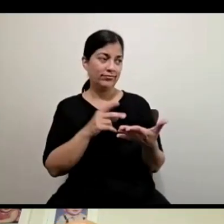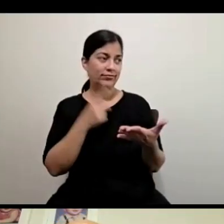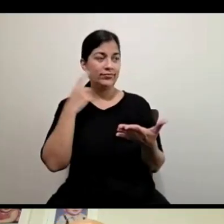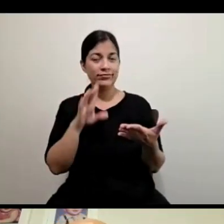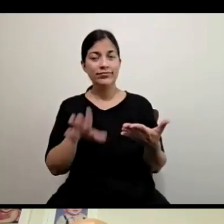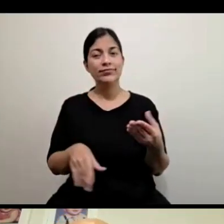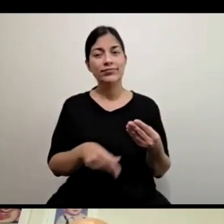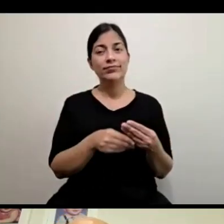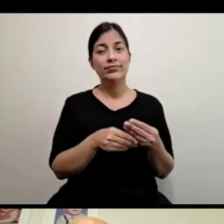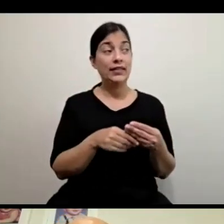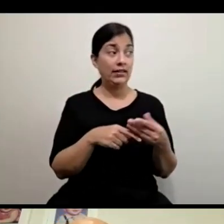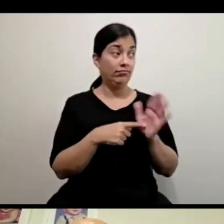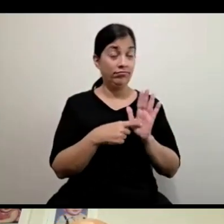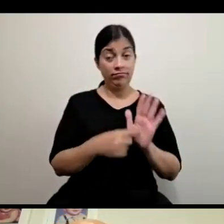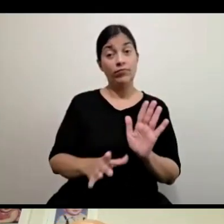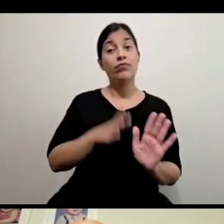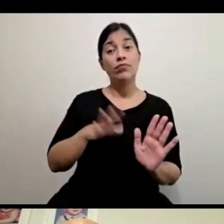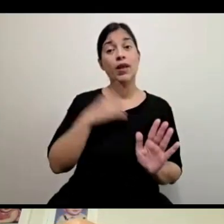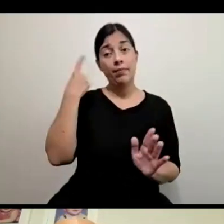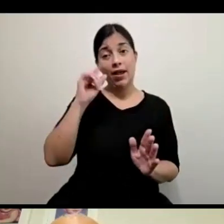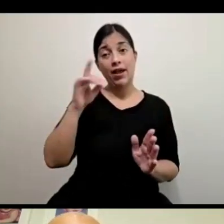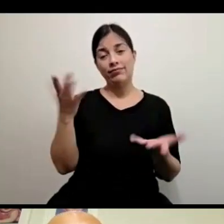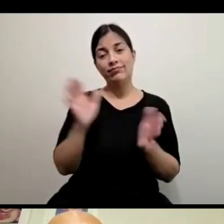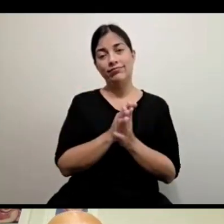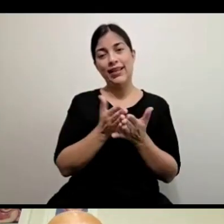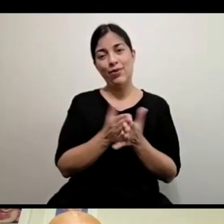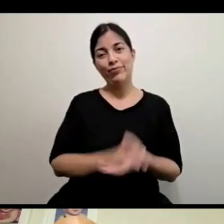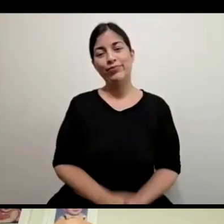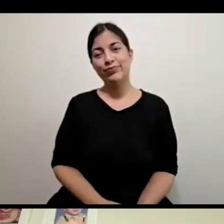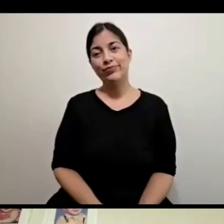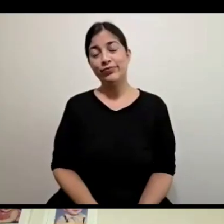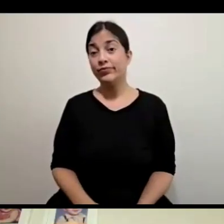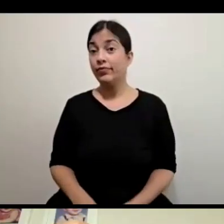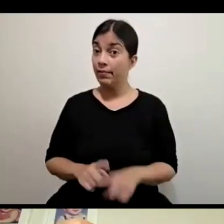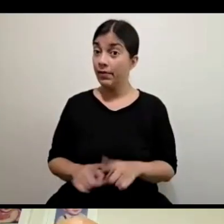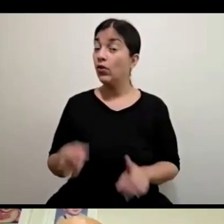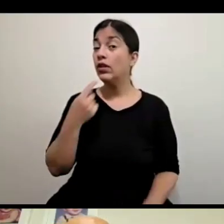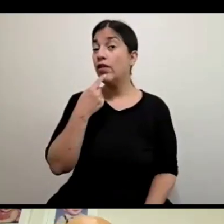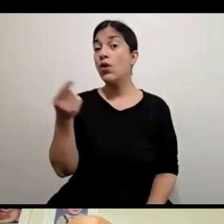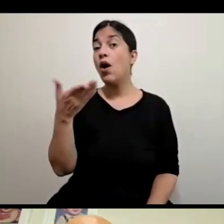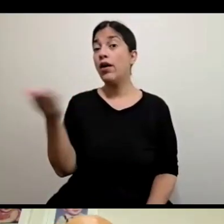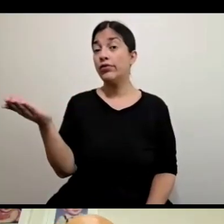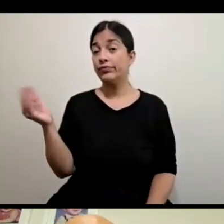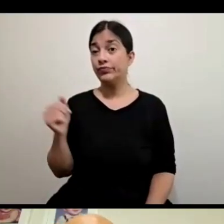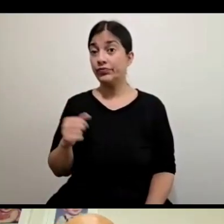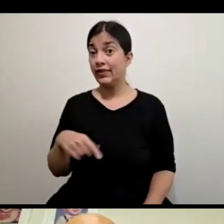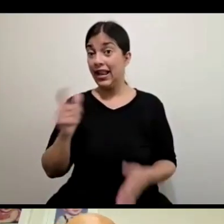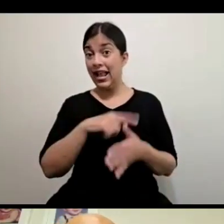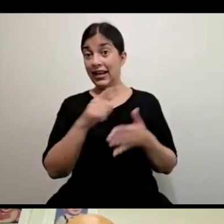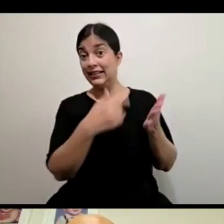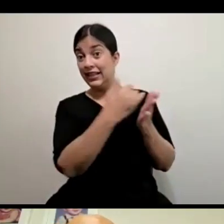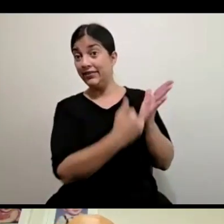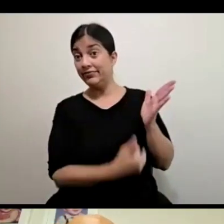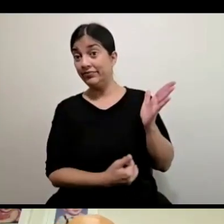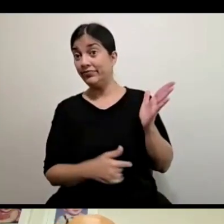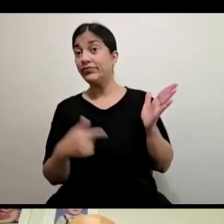nuevos presentables para poderlo poner en un libro. Pero ahora te digo una cosa, o sea, la lista que hay atrás es